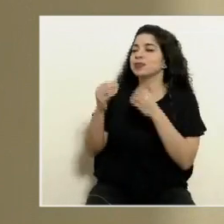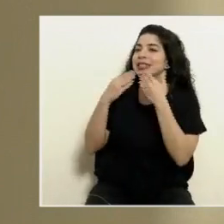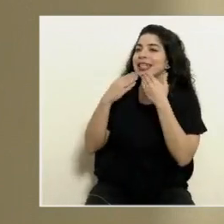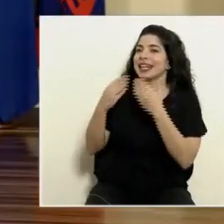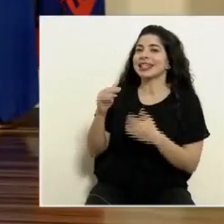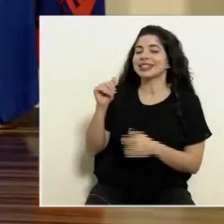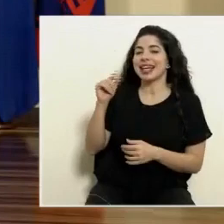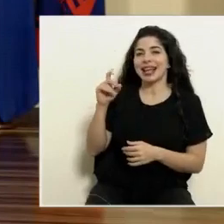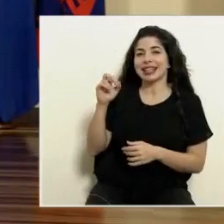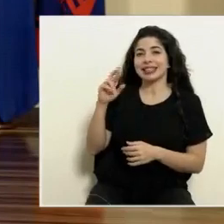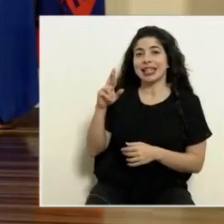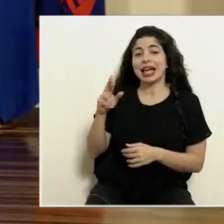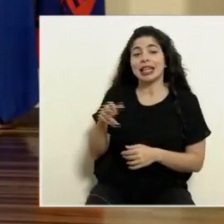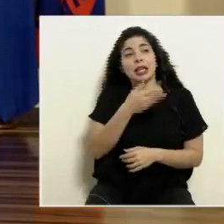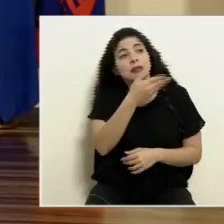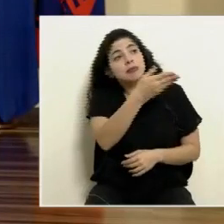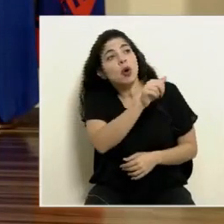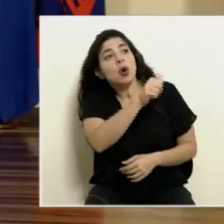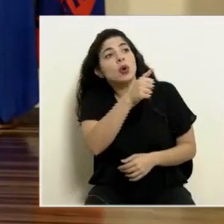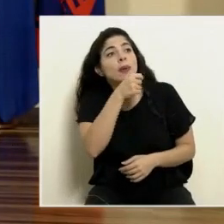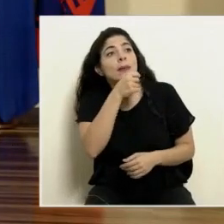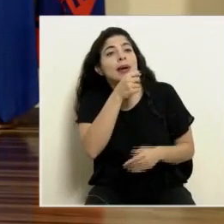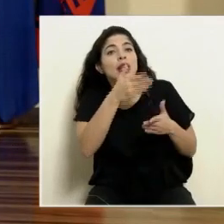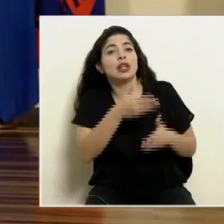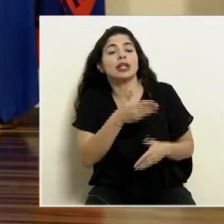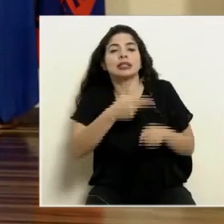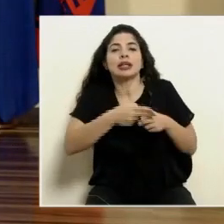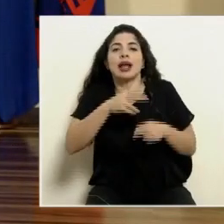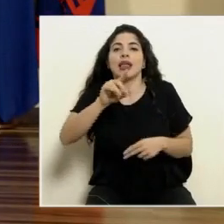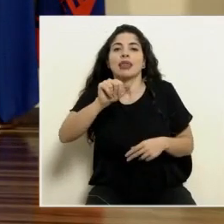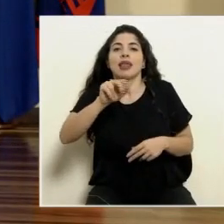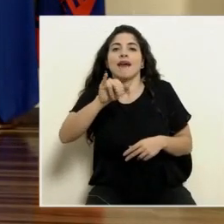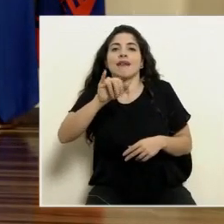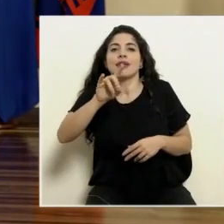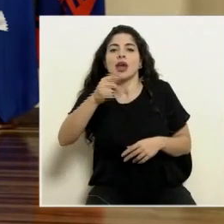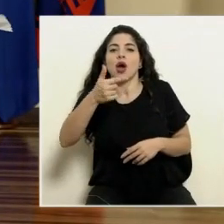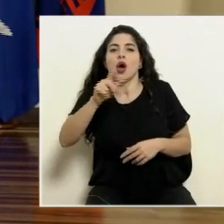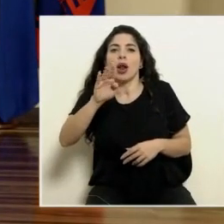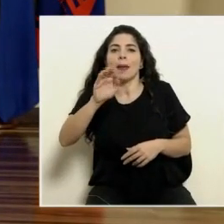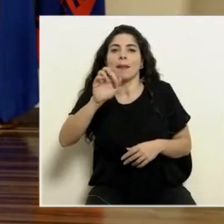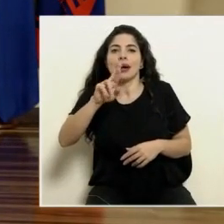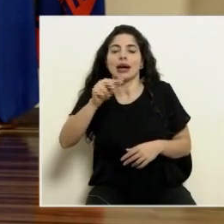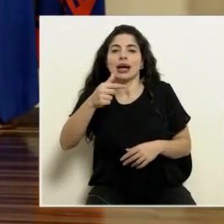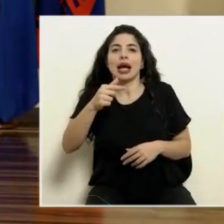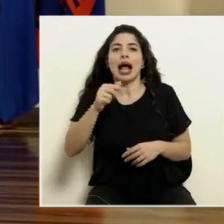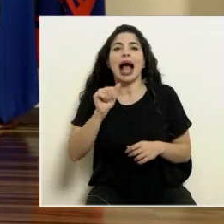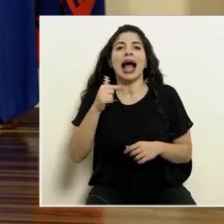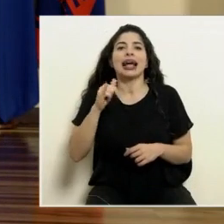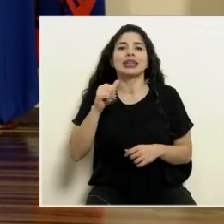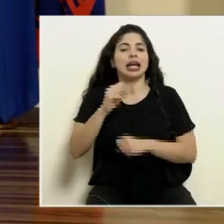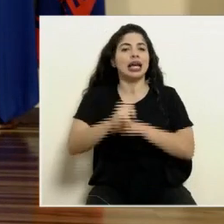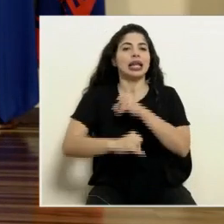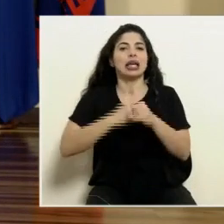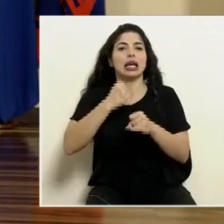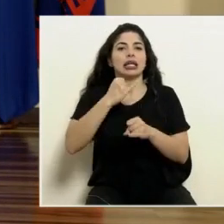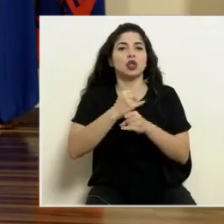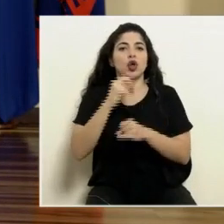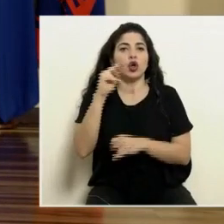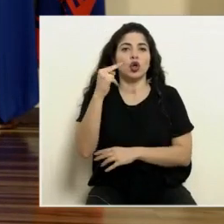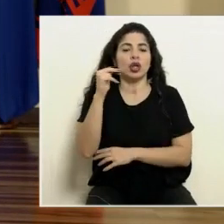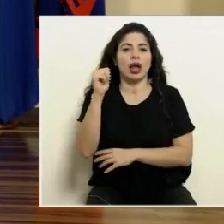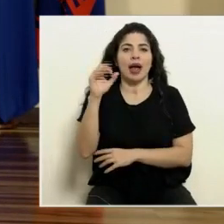don Alexander. El siguiente colega es David Goldberg, de la Agencia Internacional de